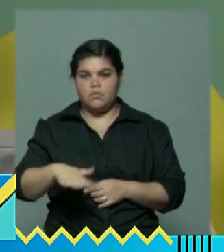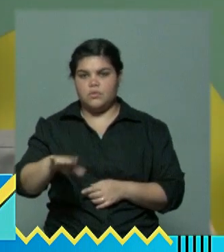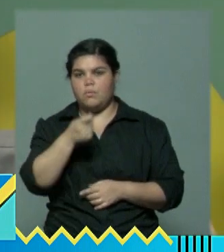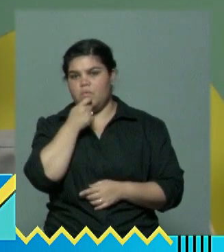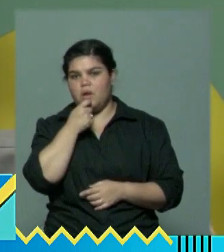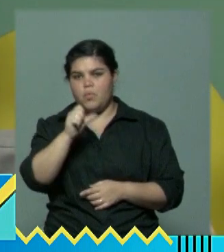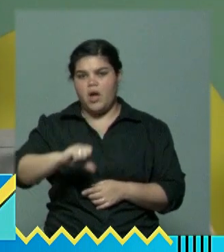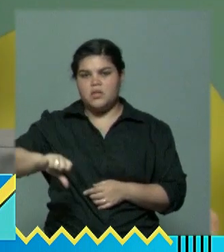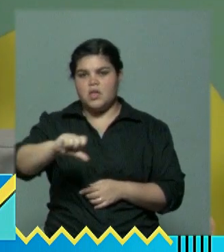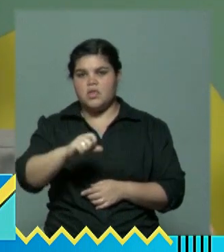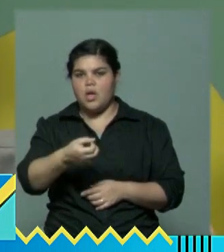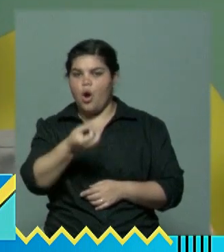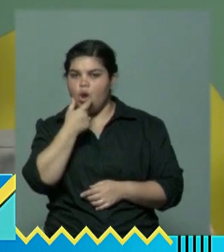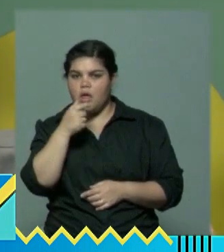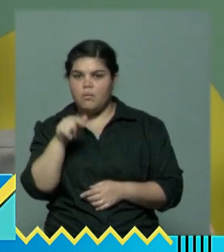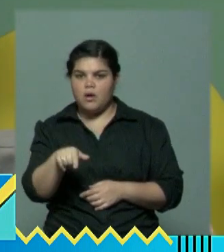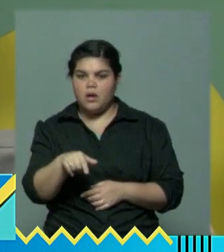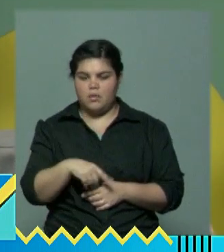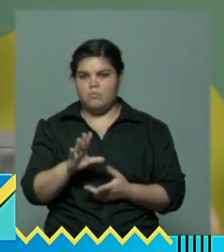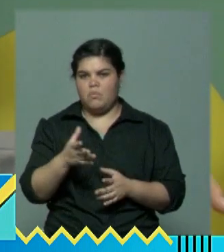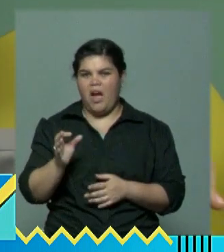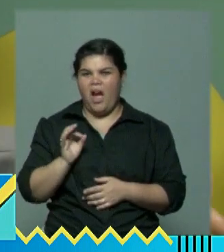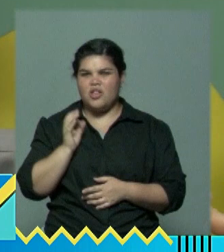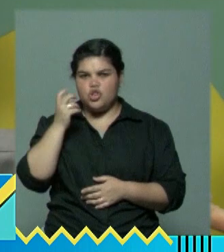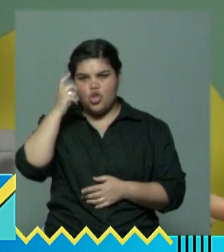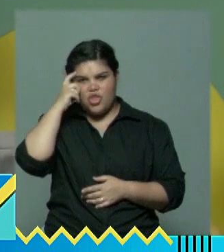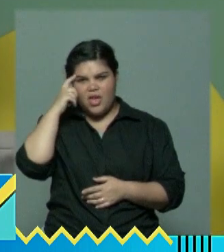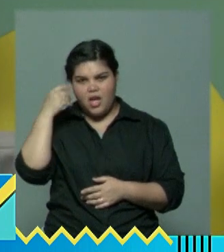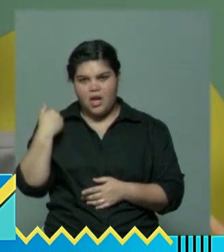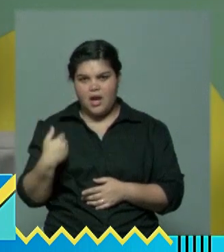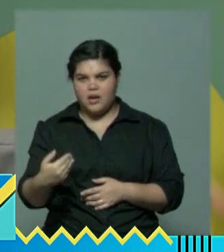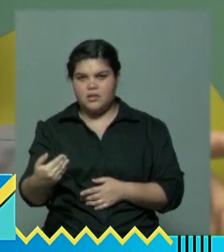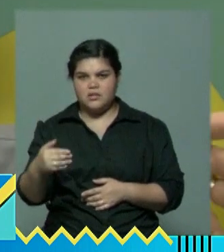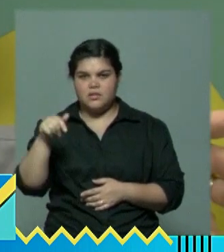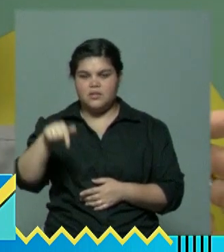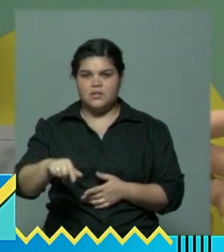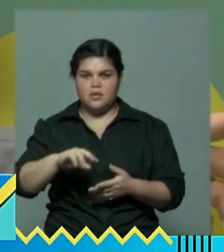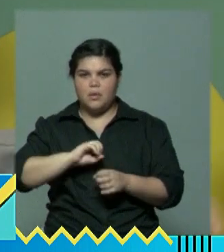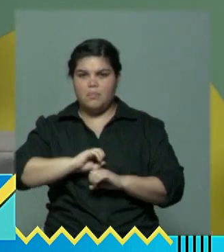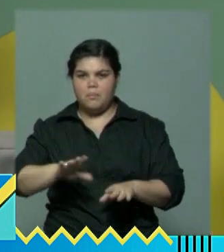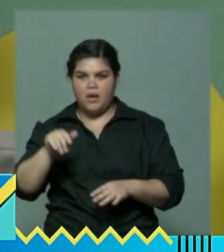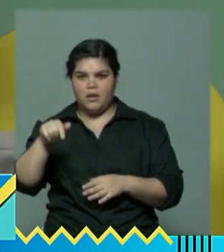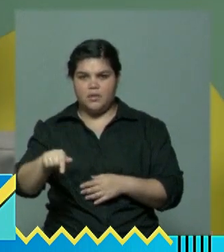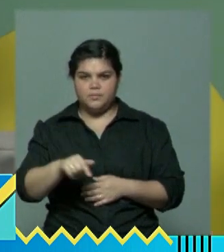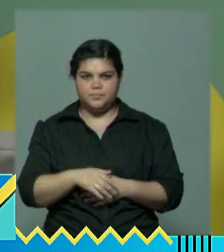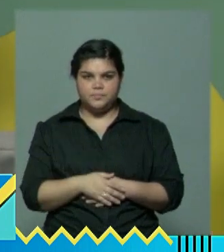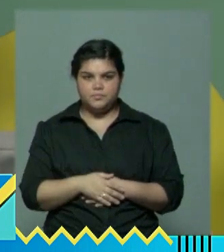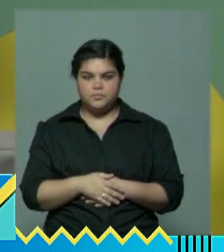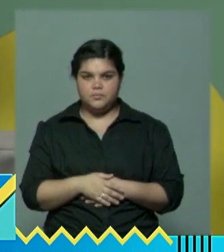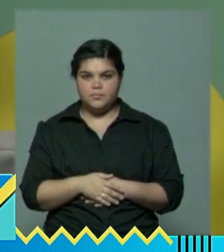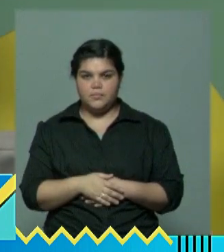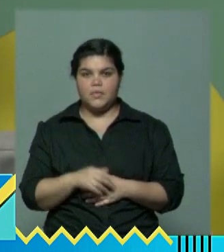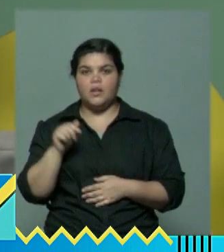oliva en Mendoza que viene siendo castigado hace 10 años y con esa reforma obviamente se generó